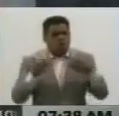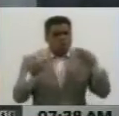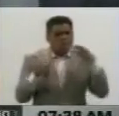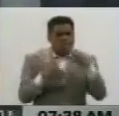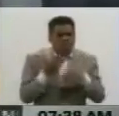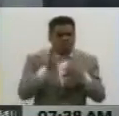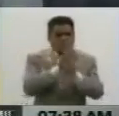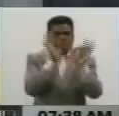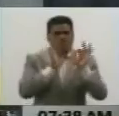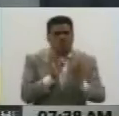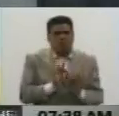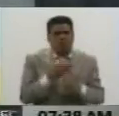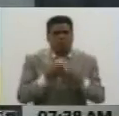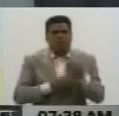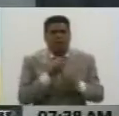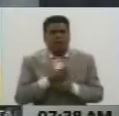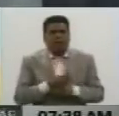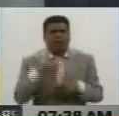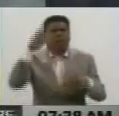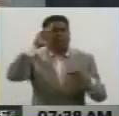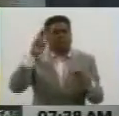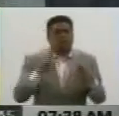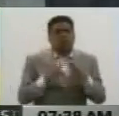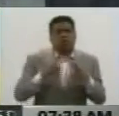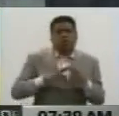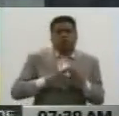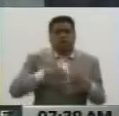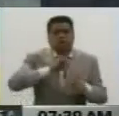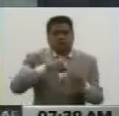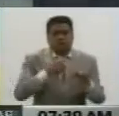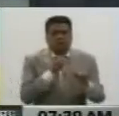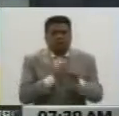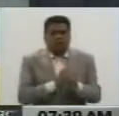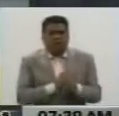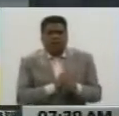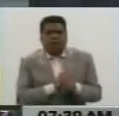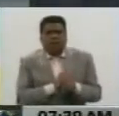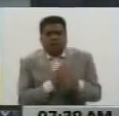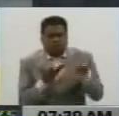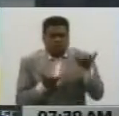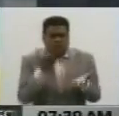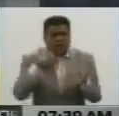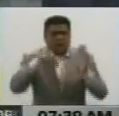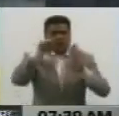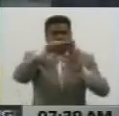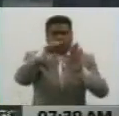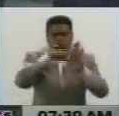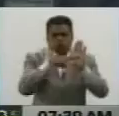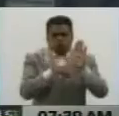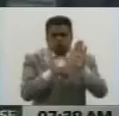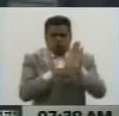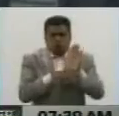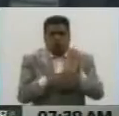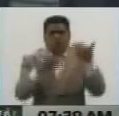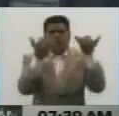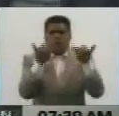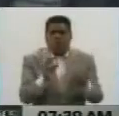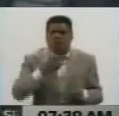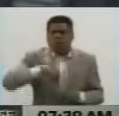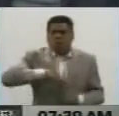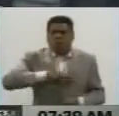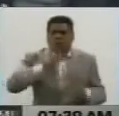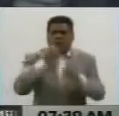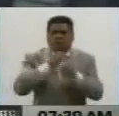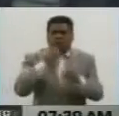que la exploración sea reconocida nacional e internacionalmente, se debe ajustar una norma. Para eso, hoy en día estamos trabajando y ya